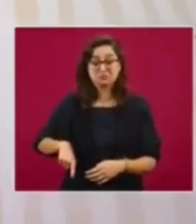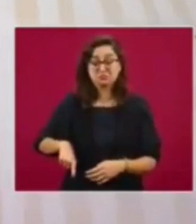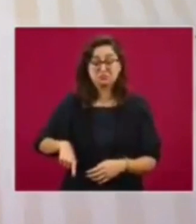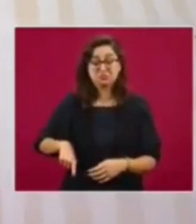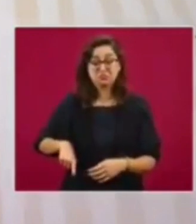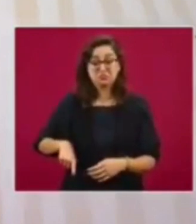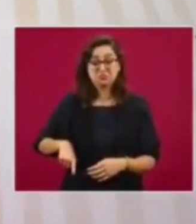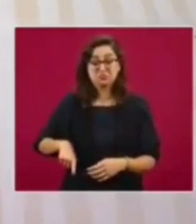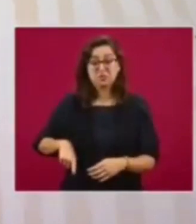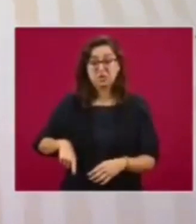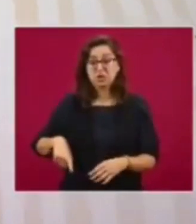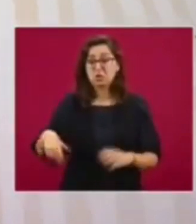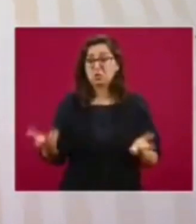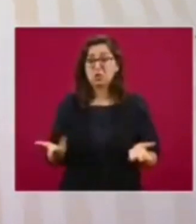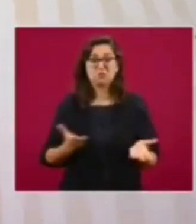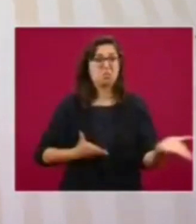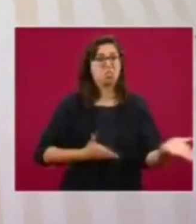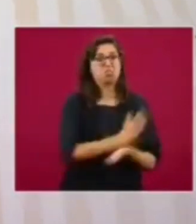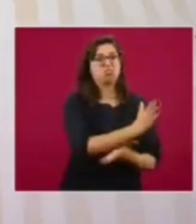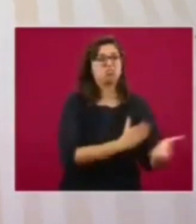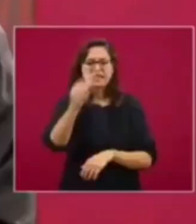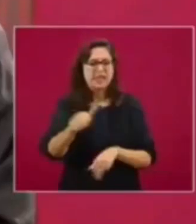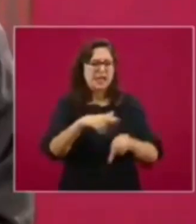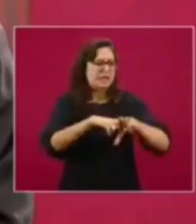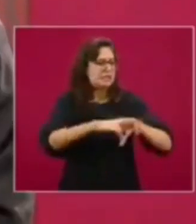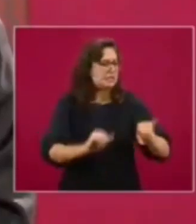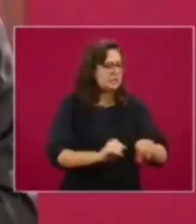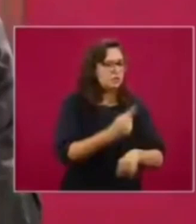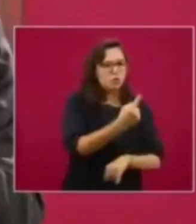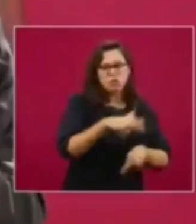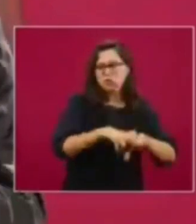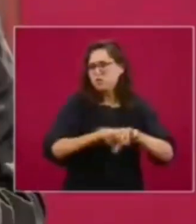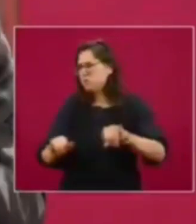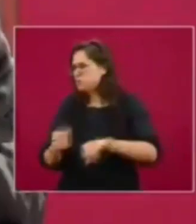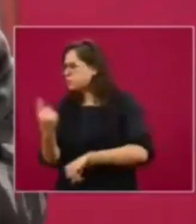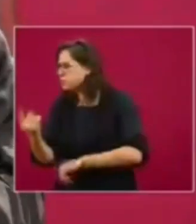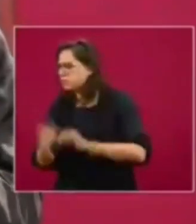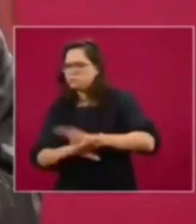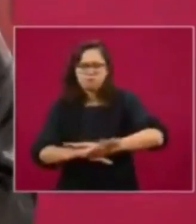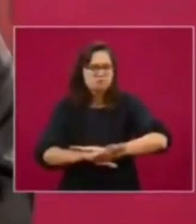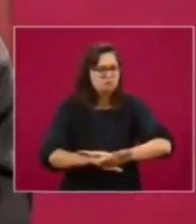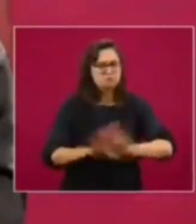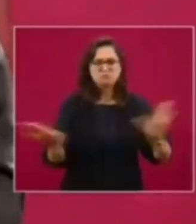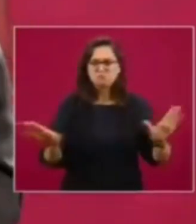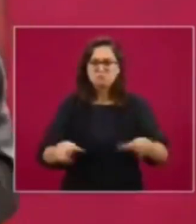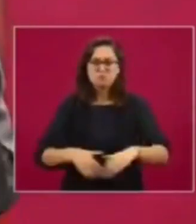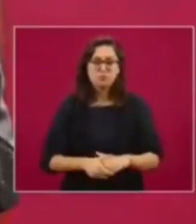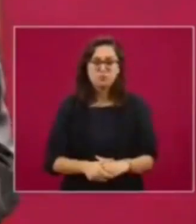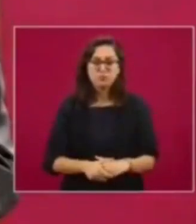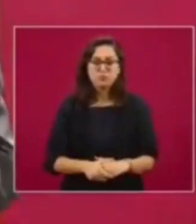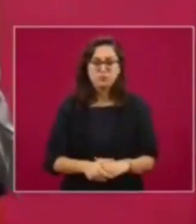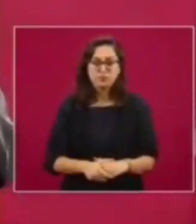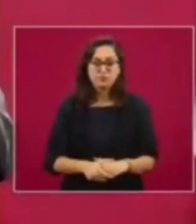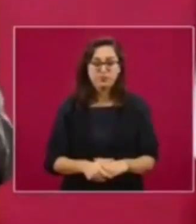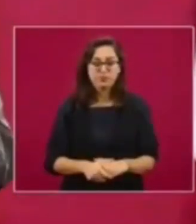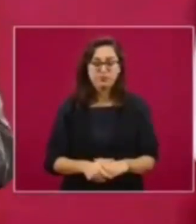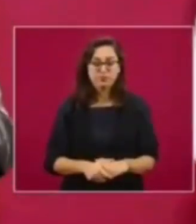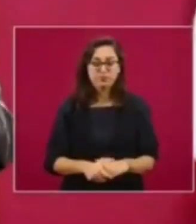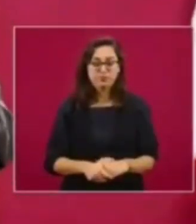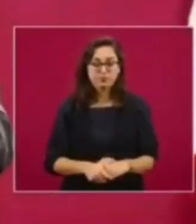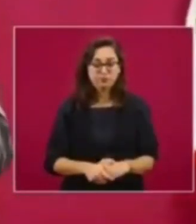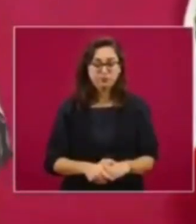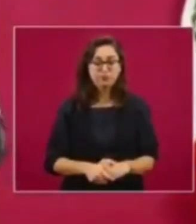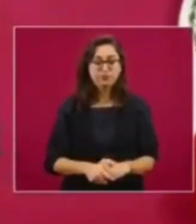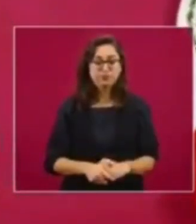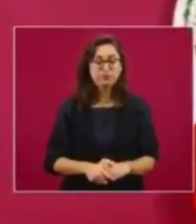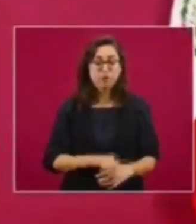se opinara de todo. Llevamos muy buena relación con el gobierno del presidente Donald